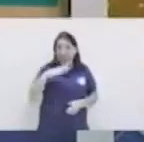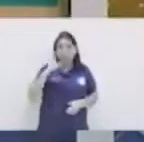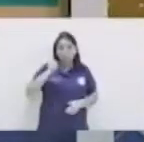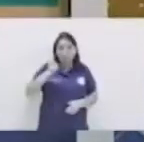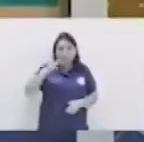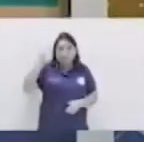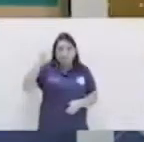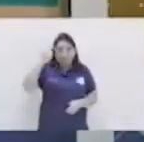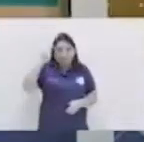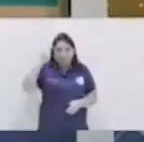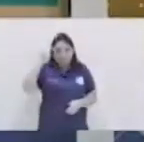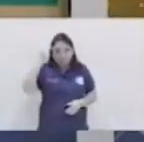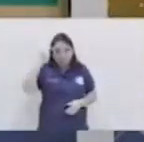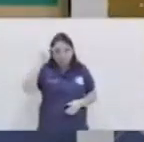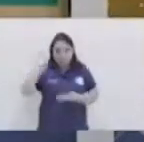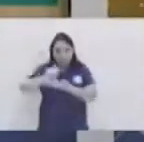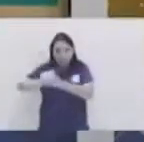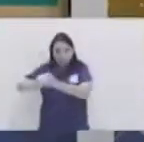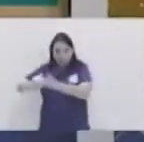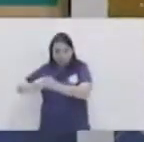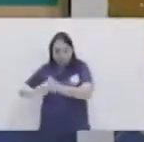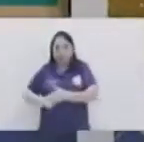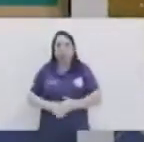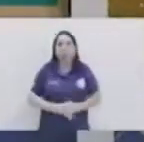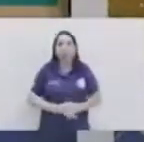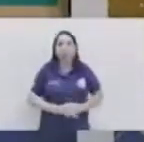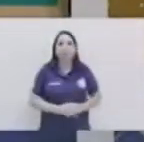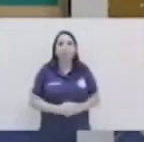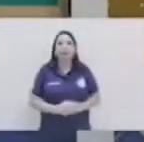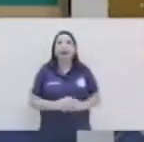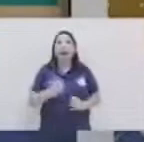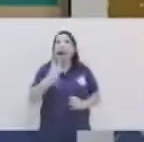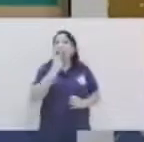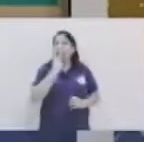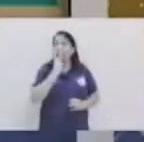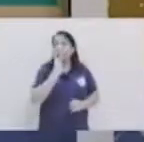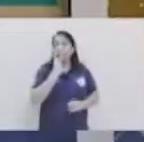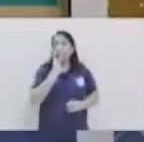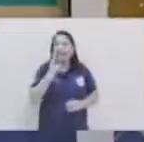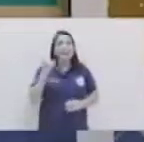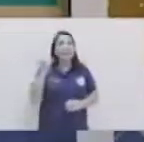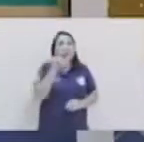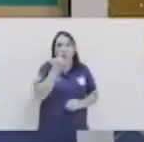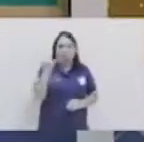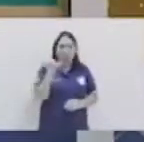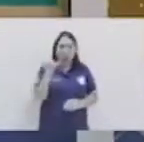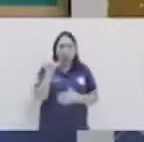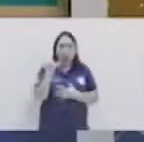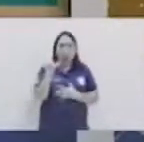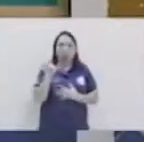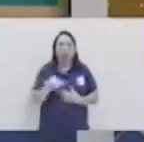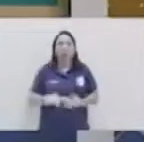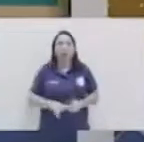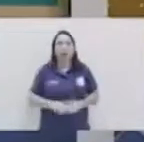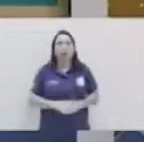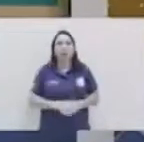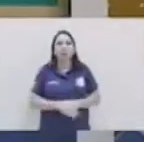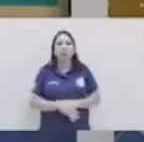siempre en mente y lo podamos apuntar en nuestros cuadernos. H va a ser igual